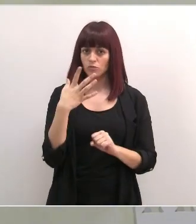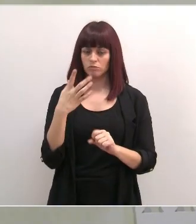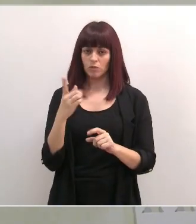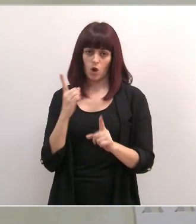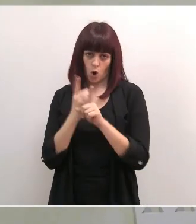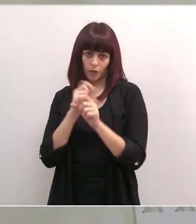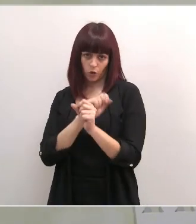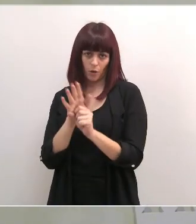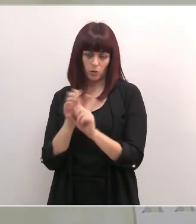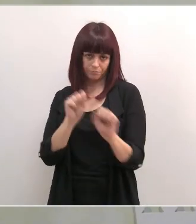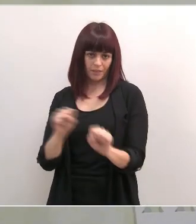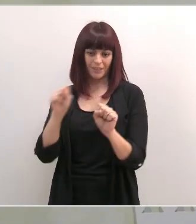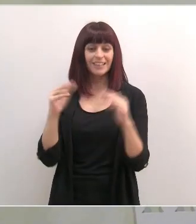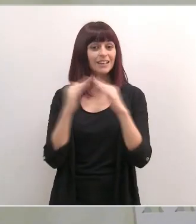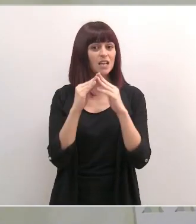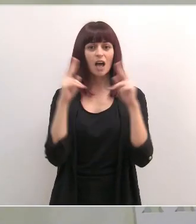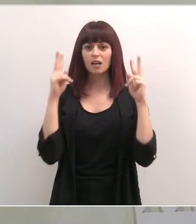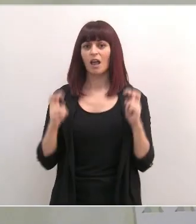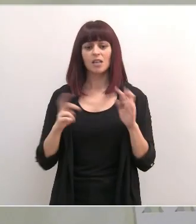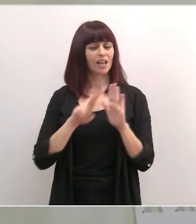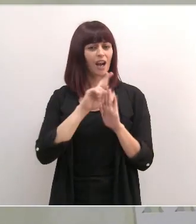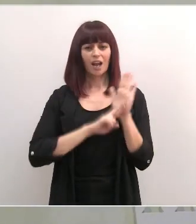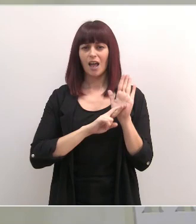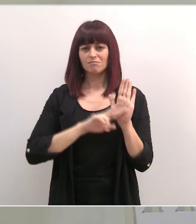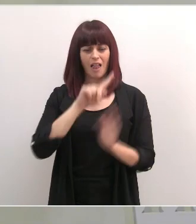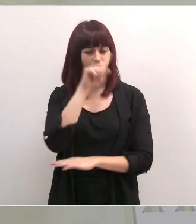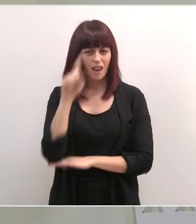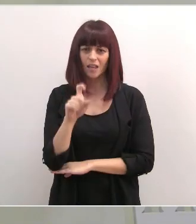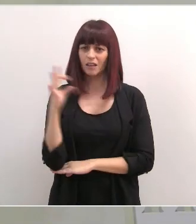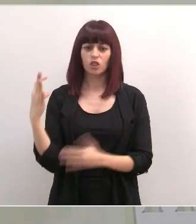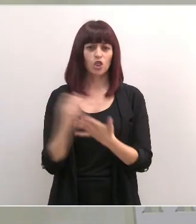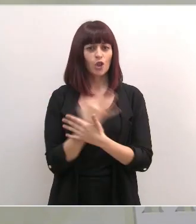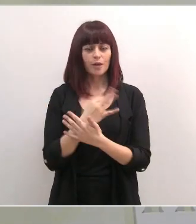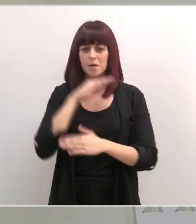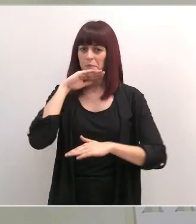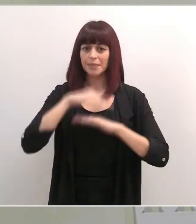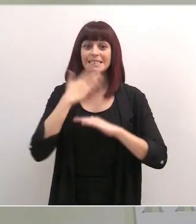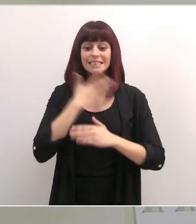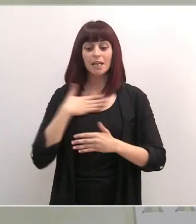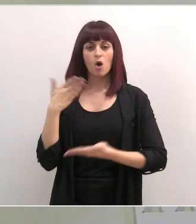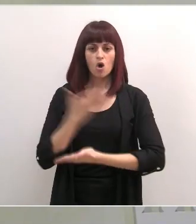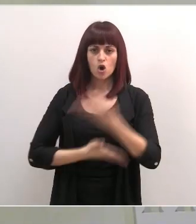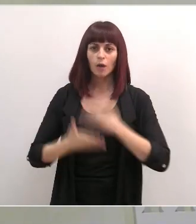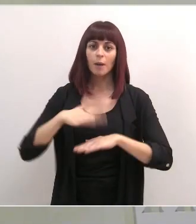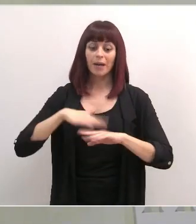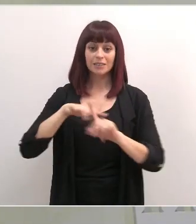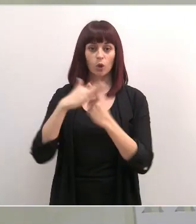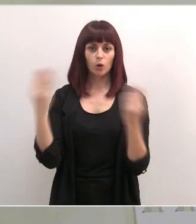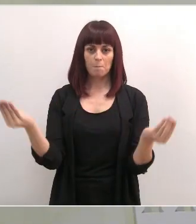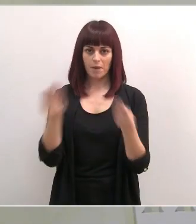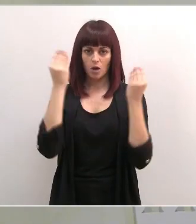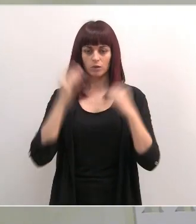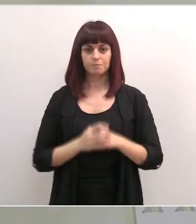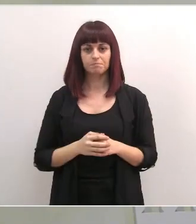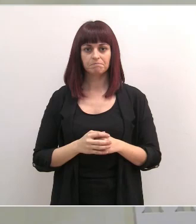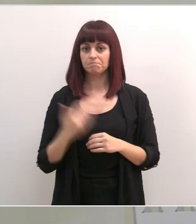contagio. Quédate en casa es la regla de oro que todos debemos cumplir si queremos colaborar a mejorar la situación. Y